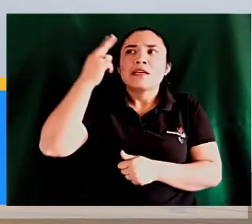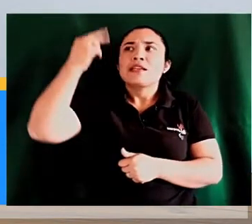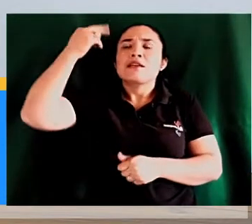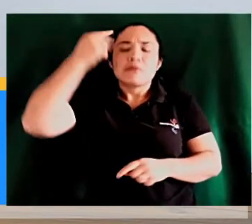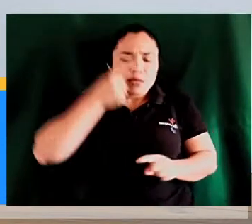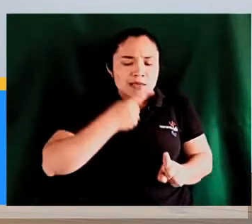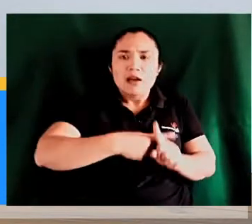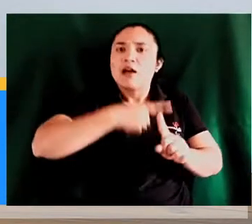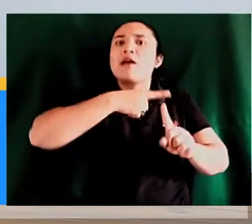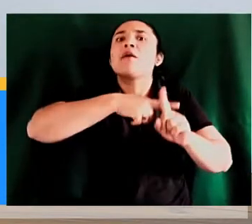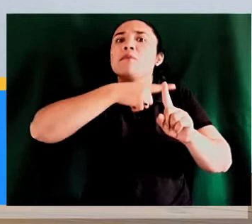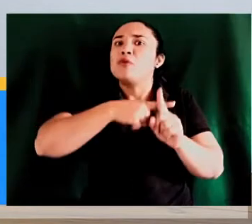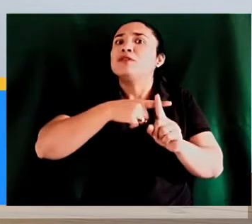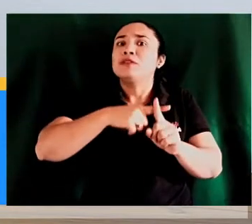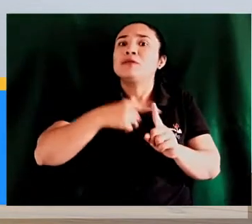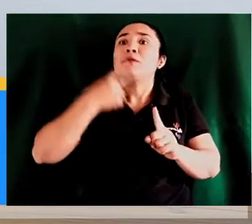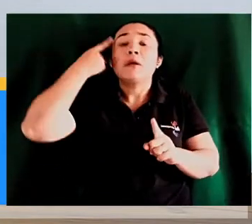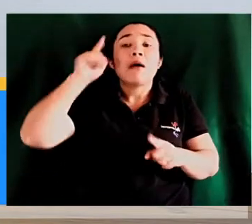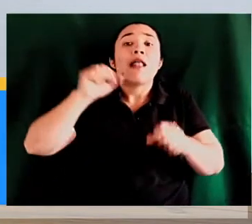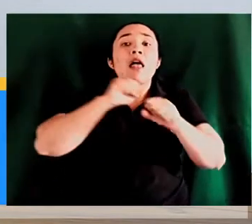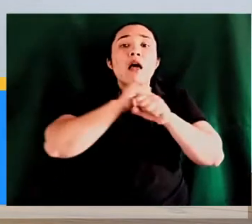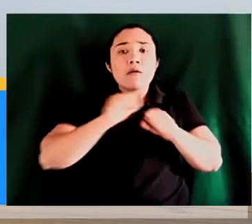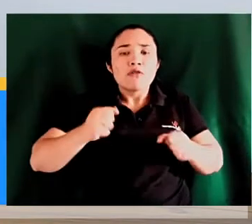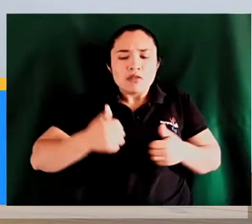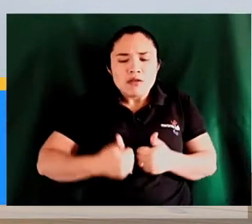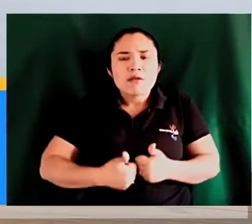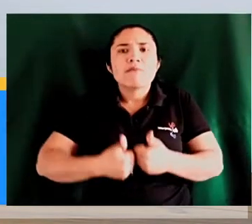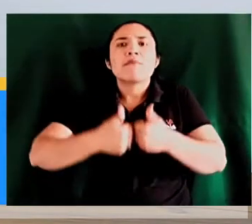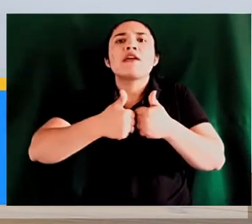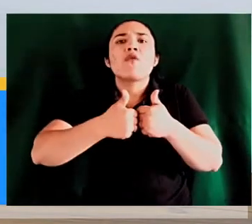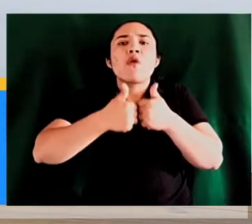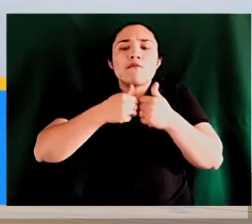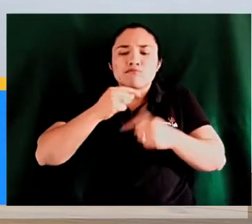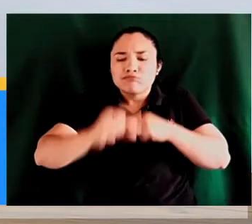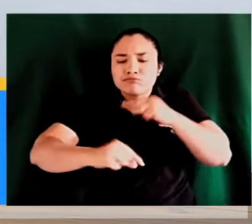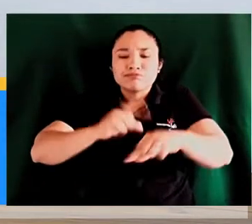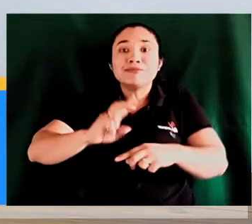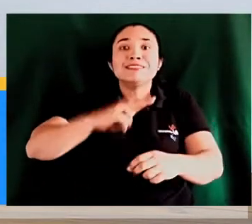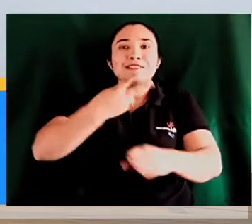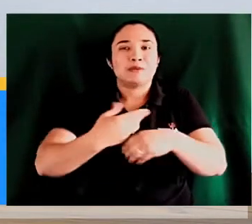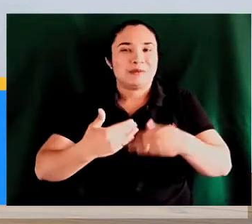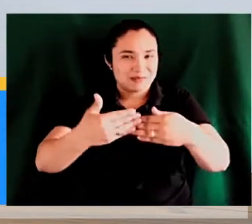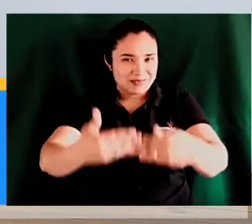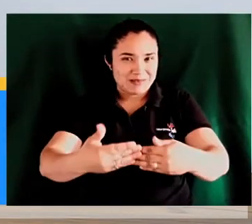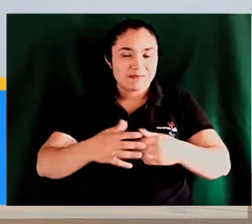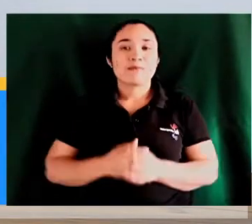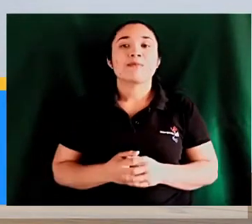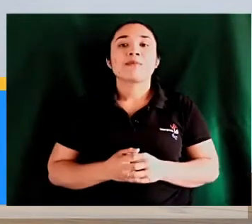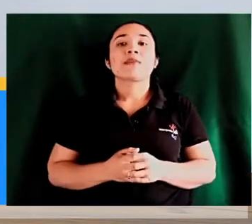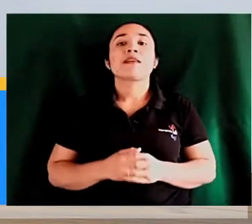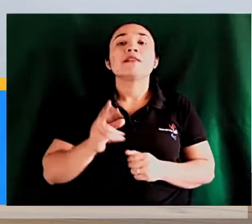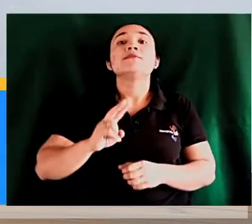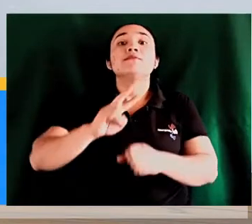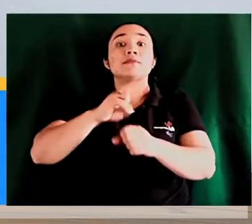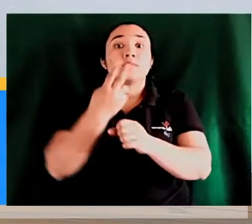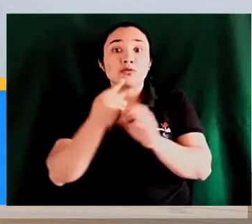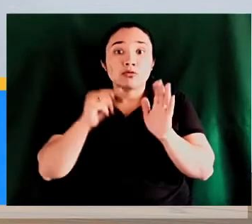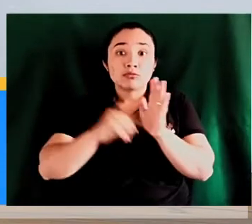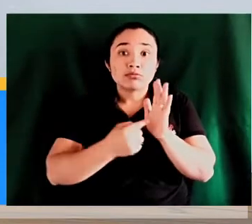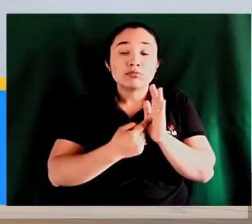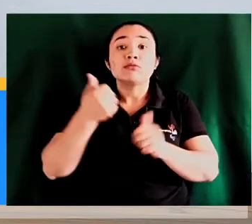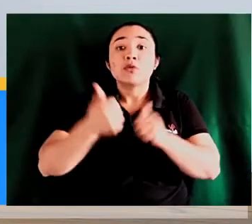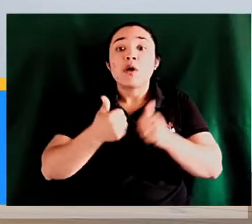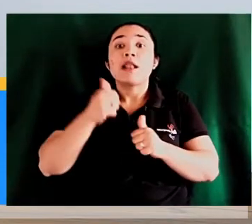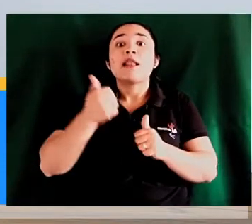y sumando experiencias positivas para poder mejorar aún más en la segunda etapa del año académico en